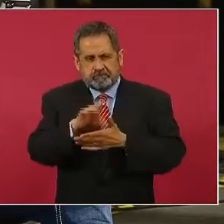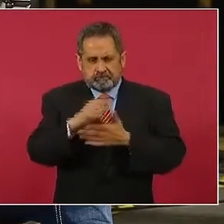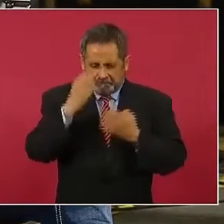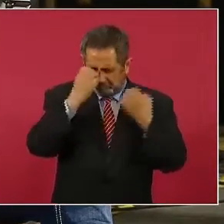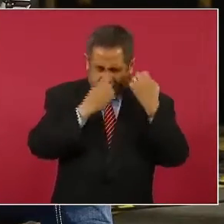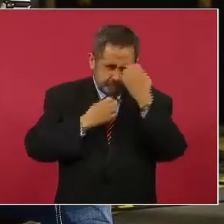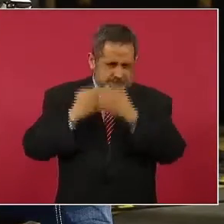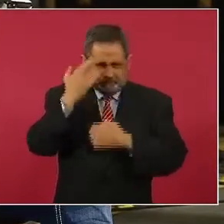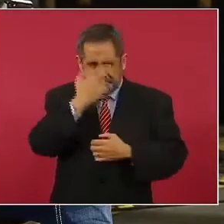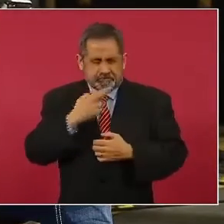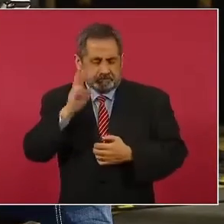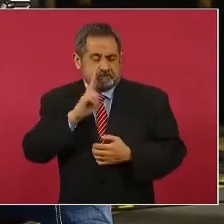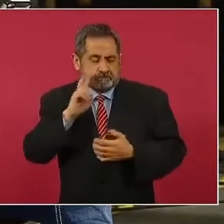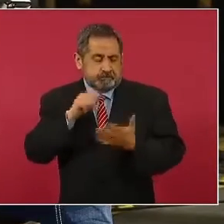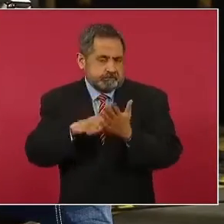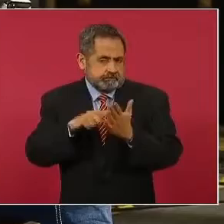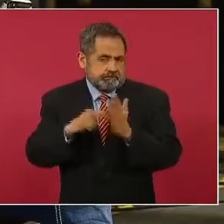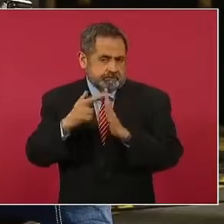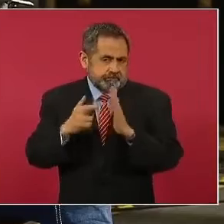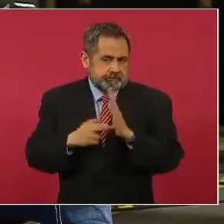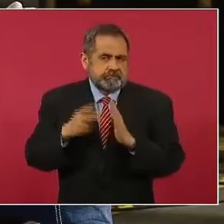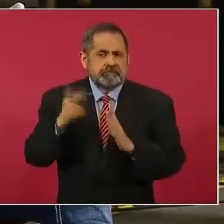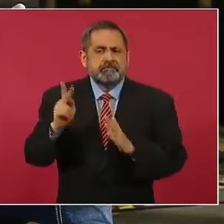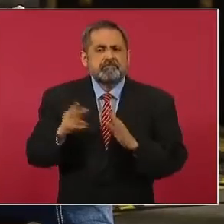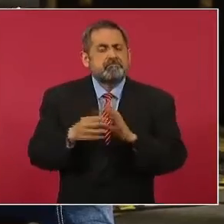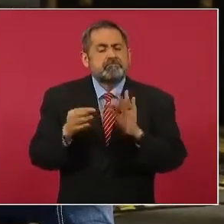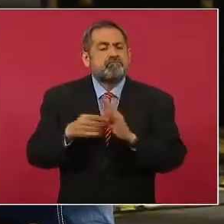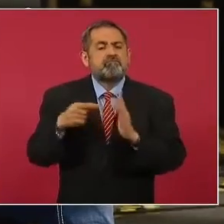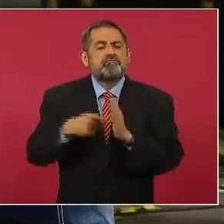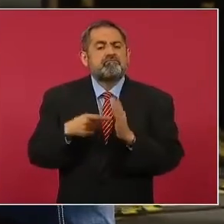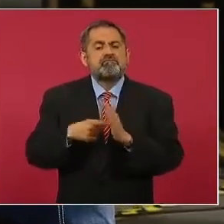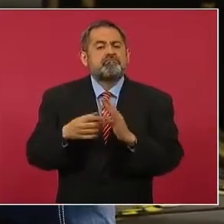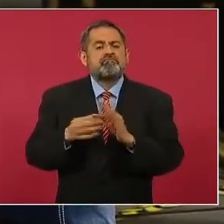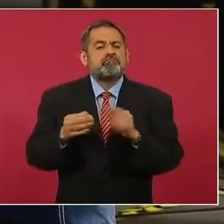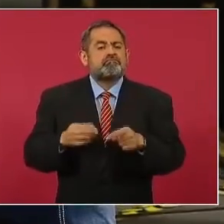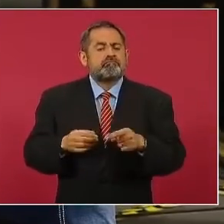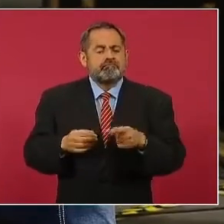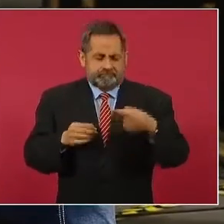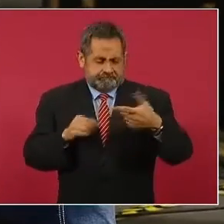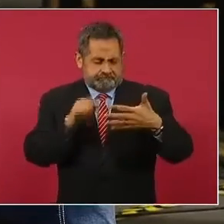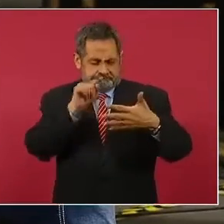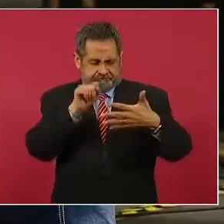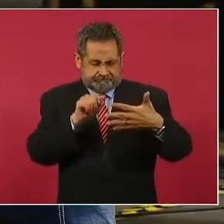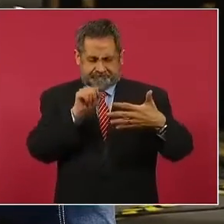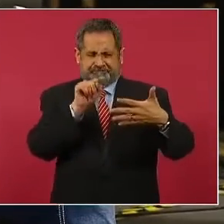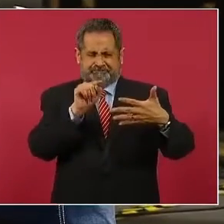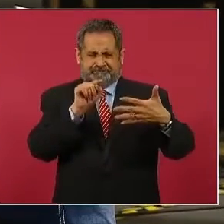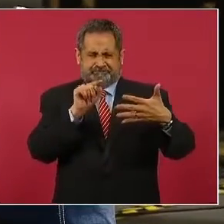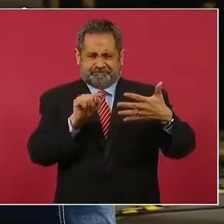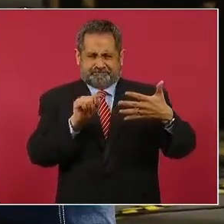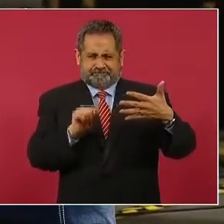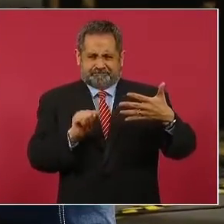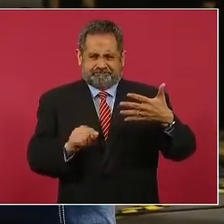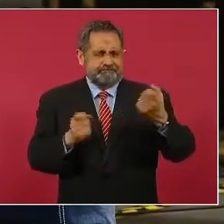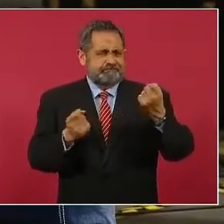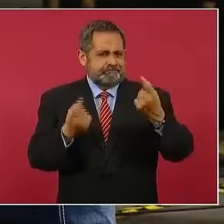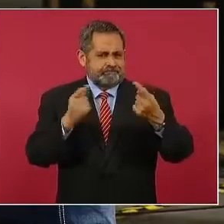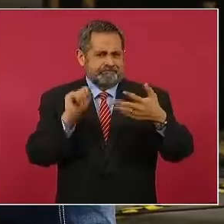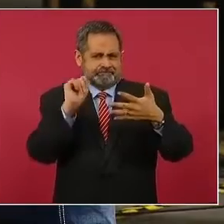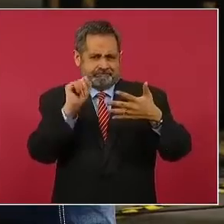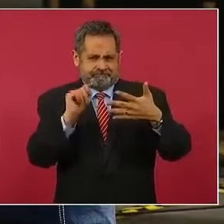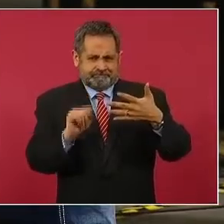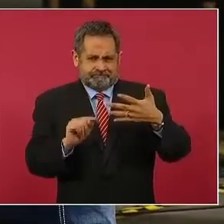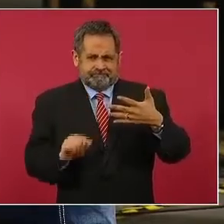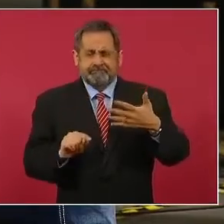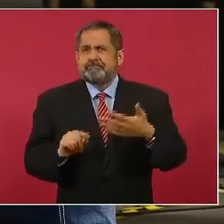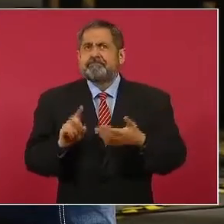una revisión sobre este reglamento, pero mantiene unos puntos, unas cláusulas que se mantienen